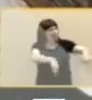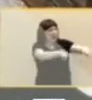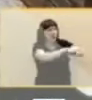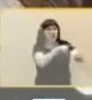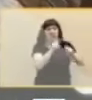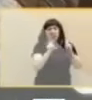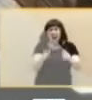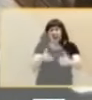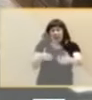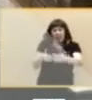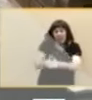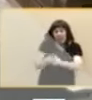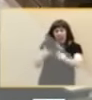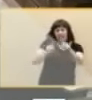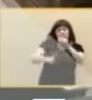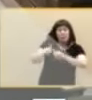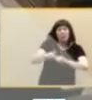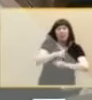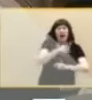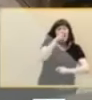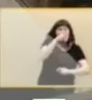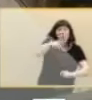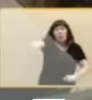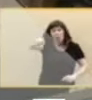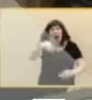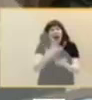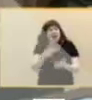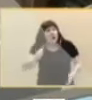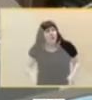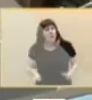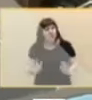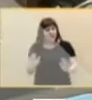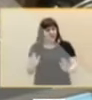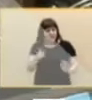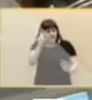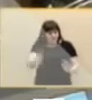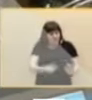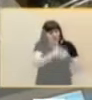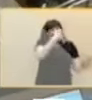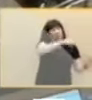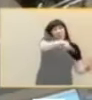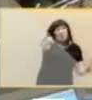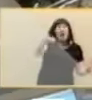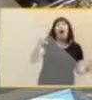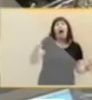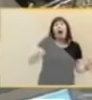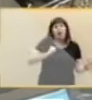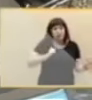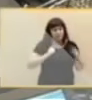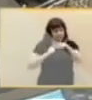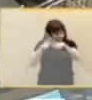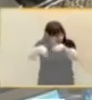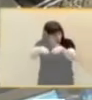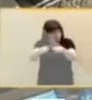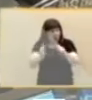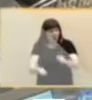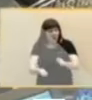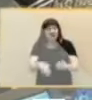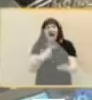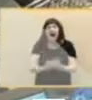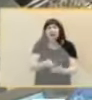Partido Popular no tiene voto particular, ¿eh? Perdona, Luis, a mí no me levantes la voz, que no sé qué te digo. No estoy levantando la voz. Pero una cuestión de fondo. A mí,